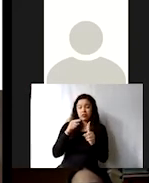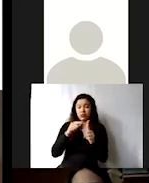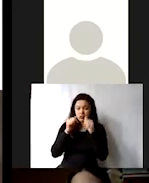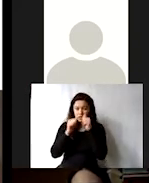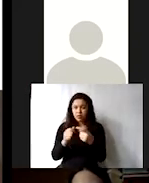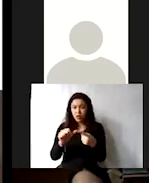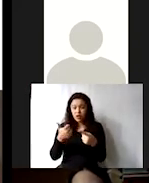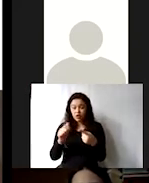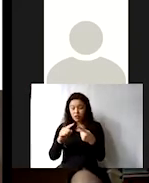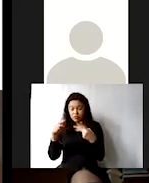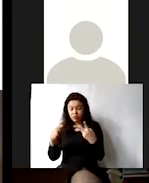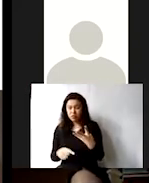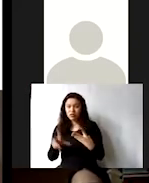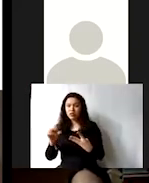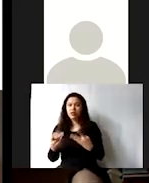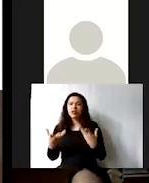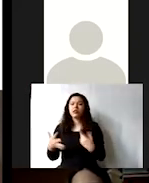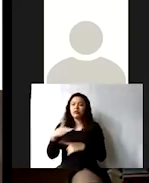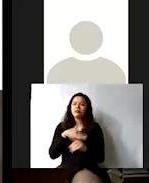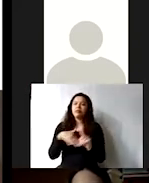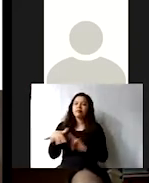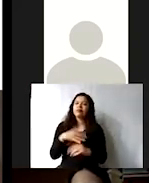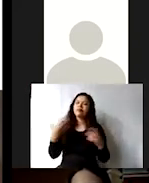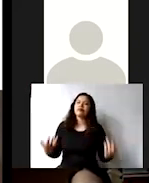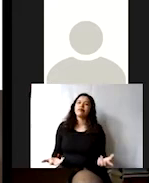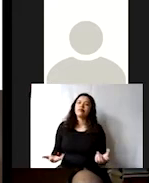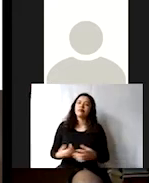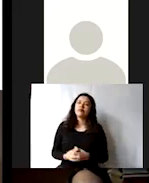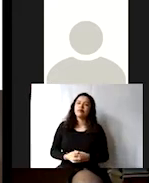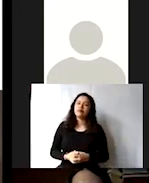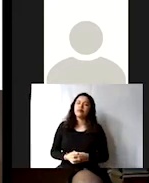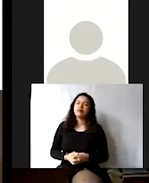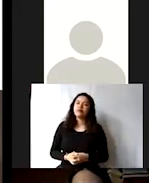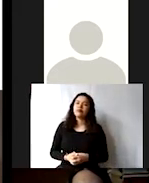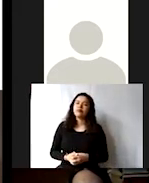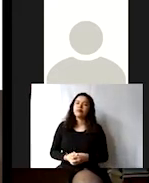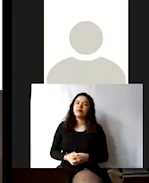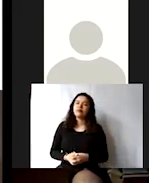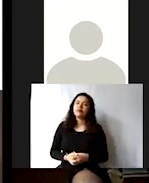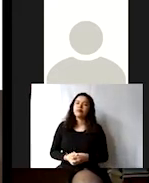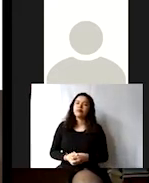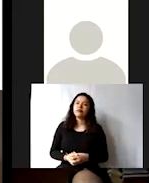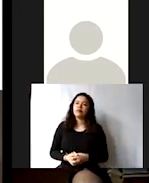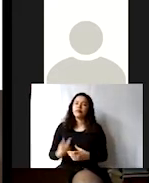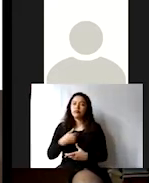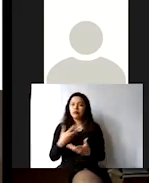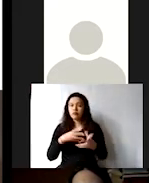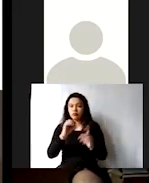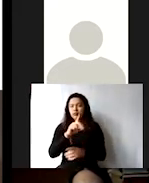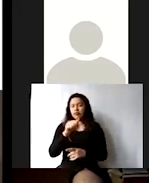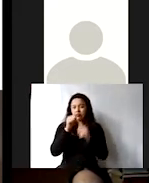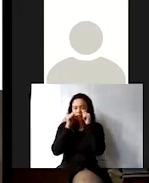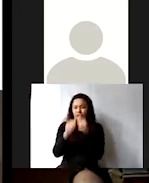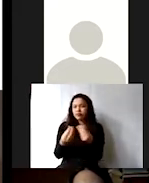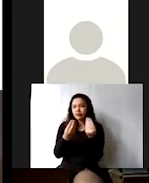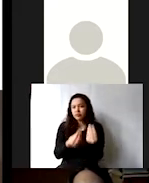uno. Entonces, esta situación nos desconcertó un poquillo, porque decíamos que nuestro quehacer tenía que ver con varios ODS,